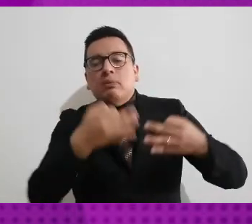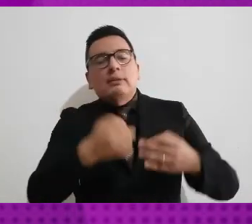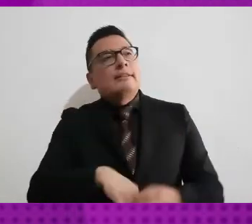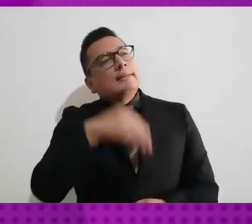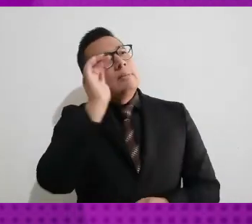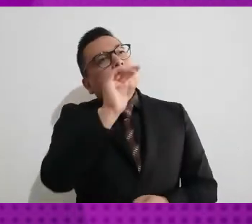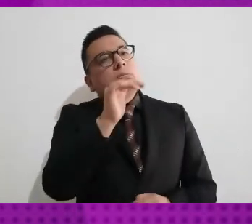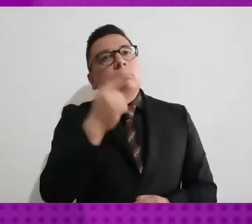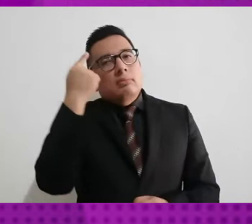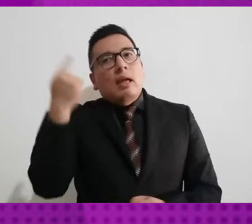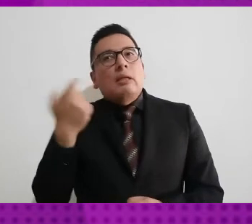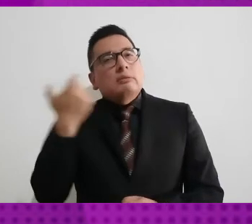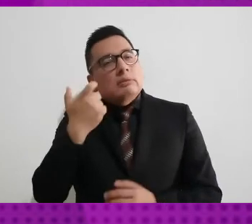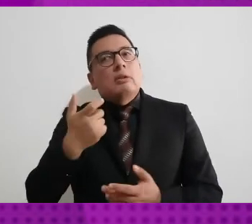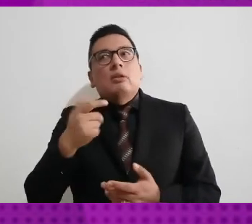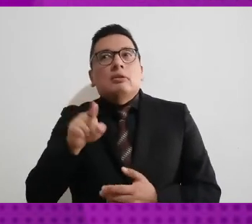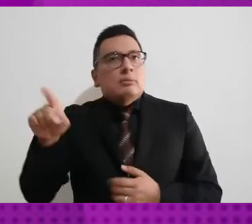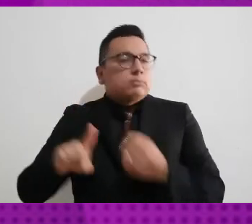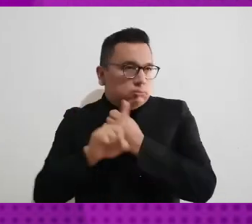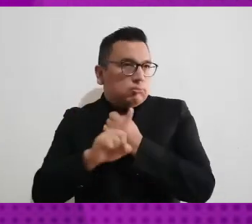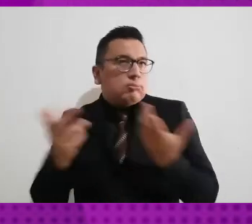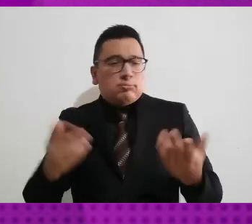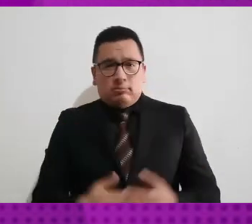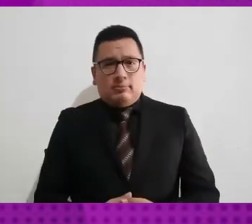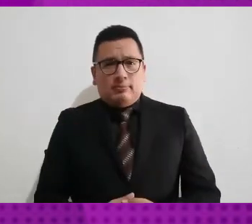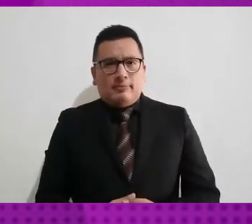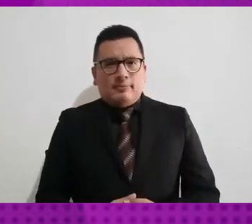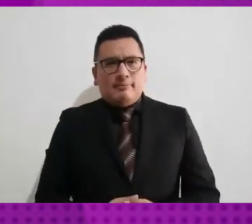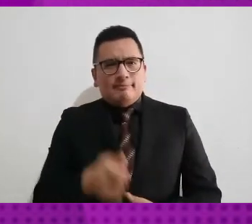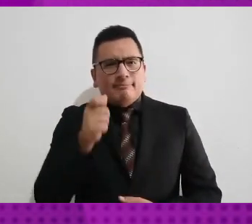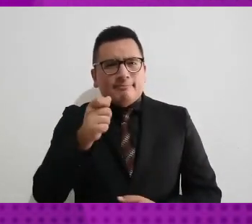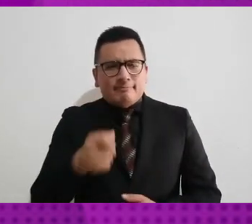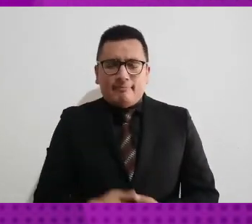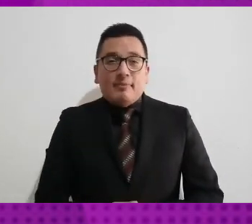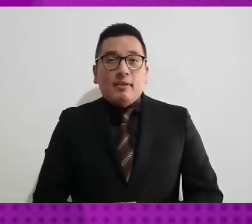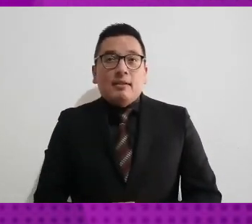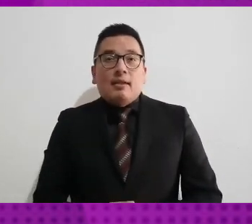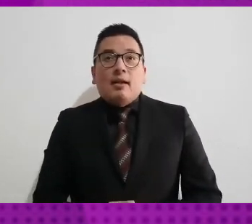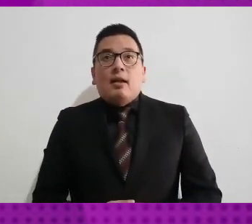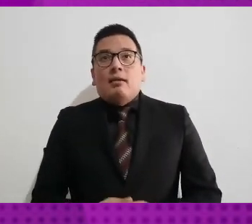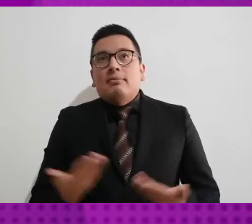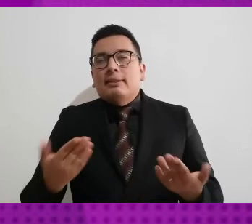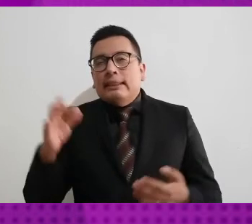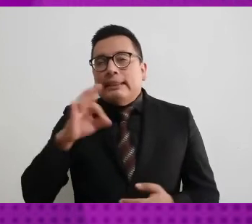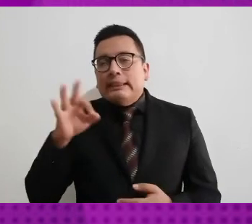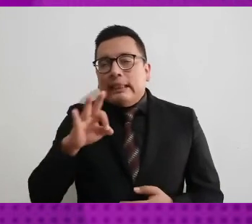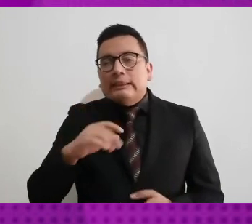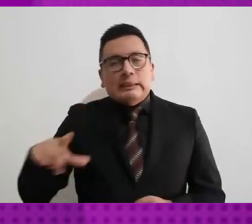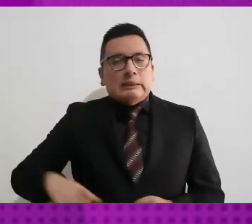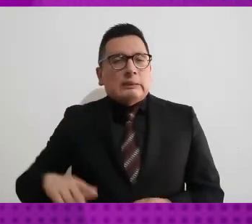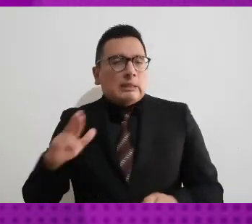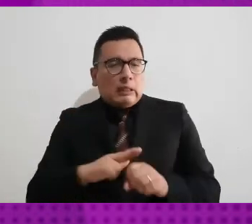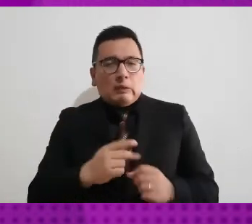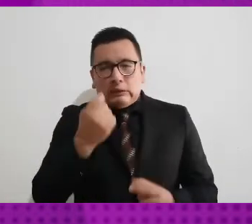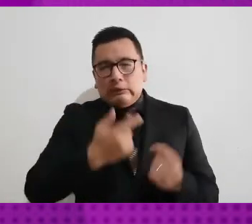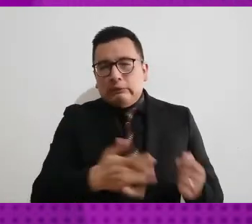presupuestales. ¿Qué nos dice eso? Que muchos gobiernos locales están molestos por esa independencia y autonomía con